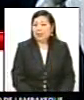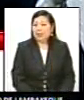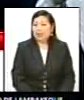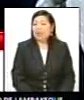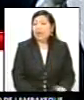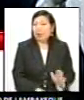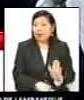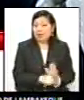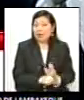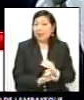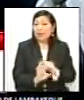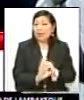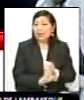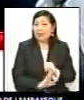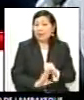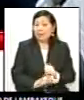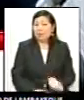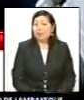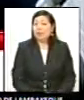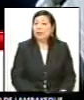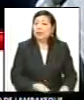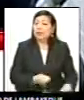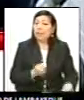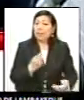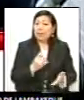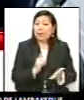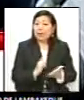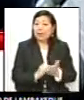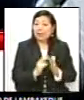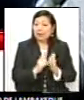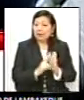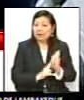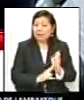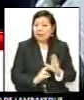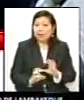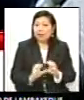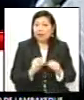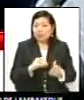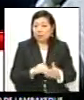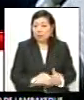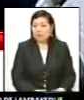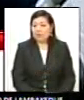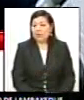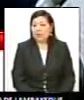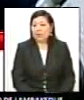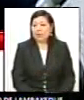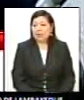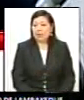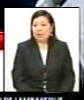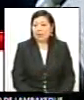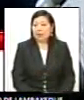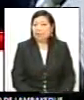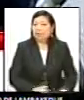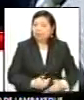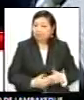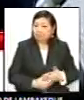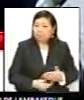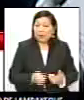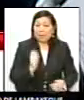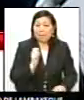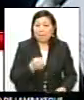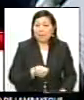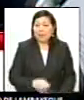la propia ley de amparo, presidente, establece mecanismos para que las resoluciones se hagan cumplir. Y va por el lado de la